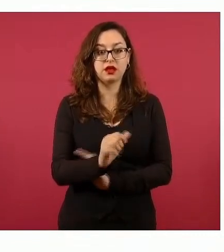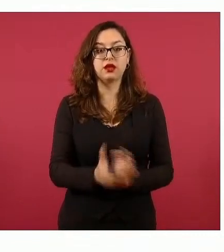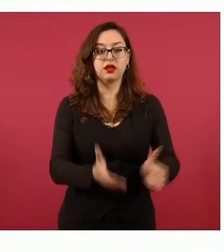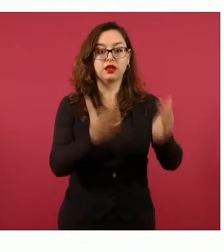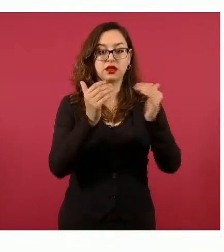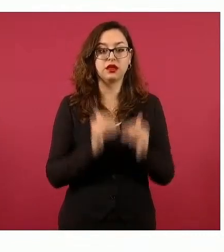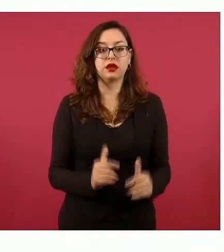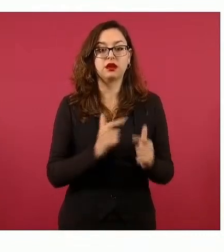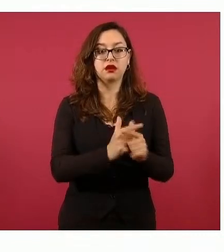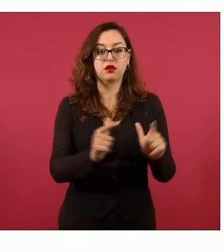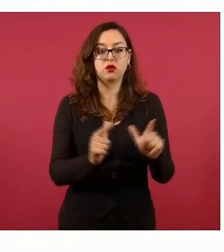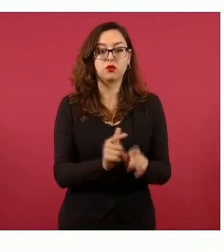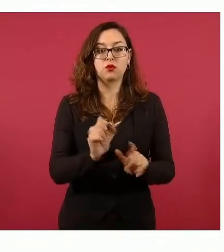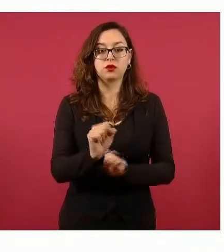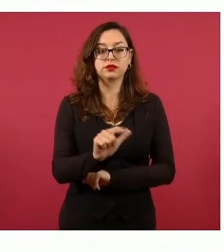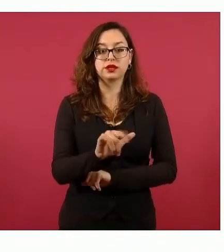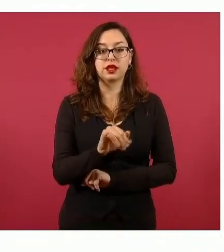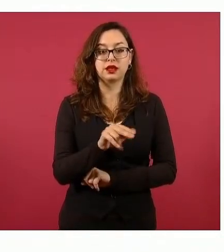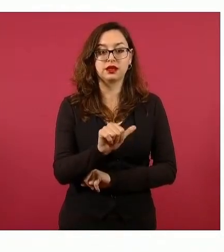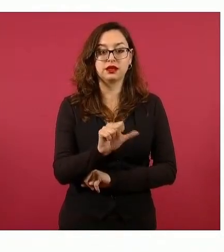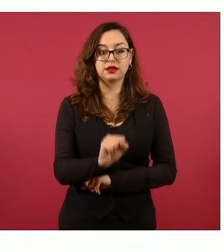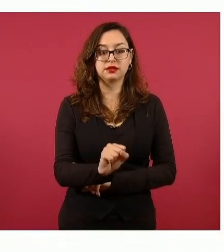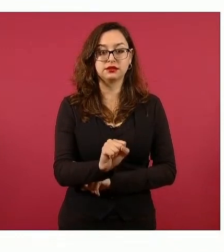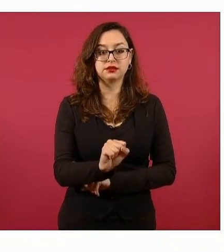Grupo Salinas,